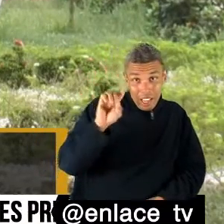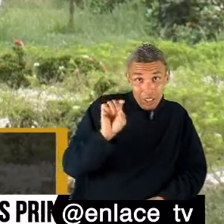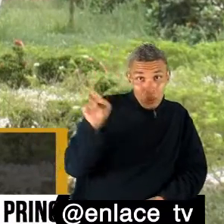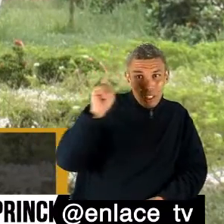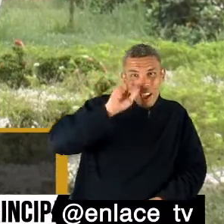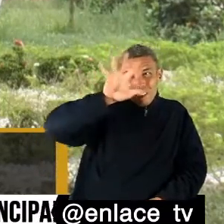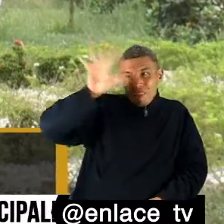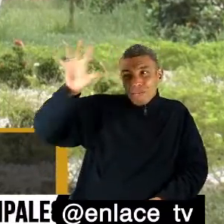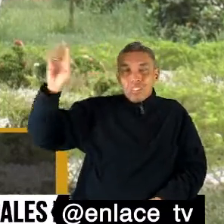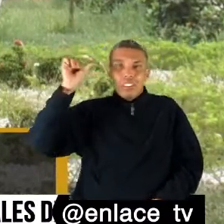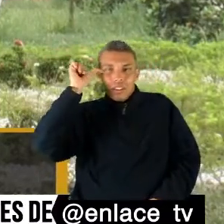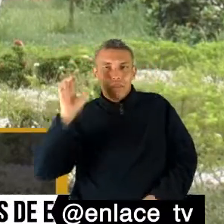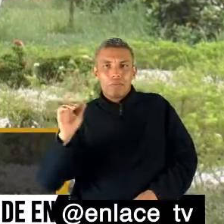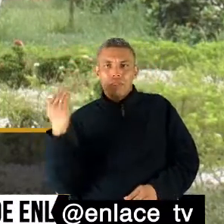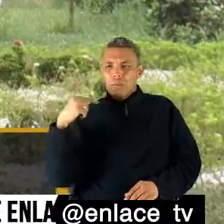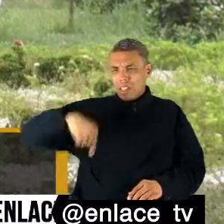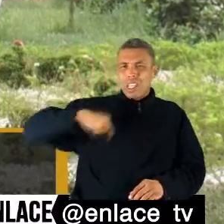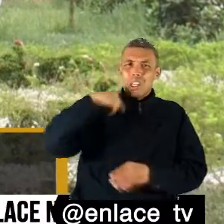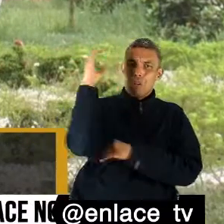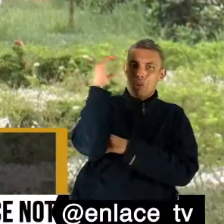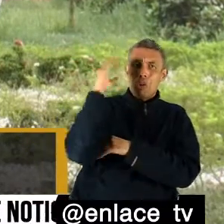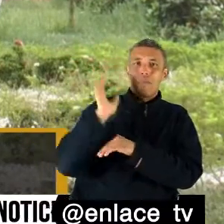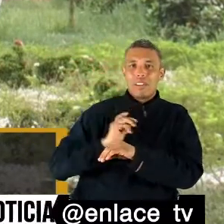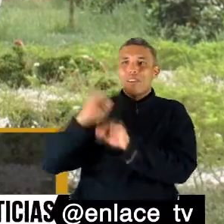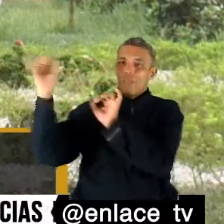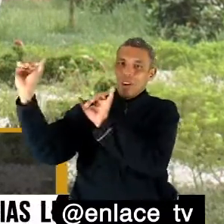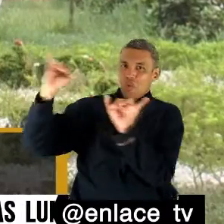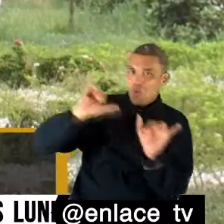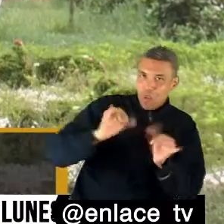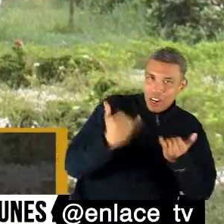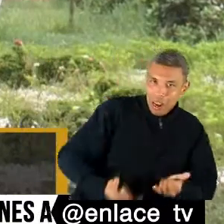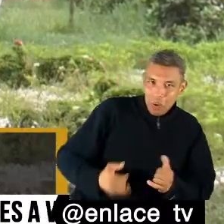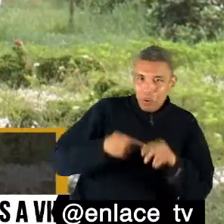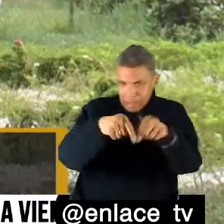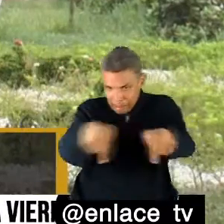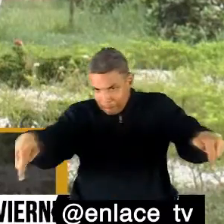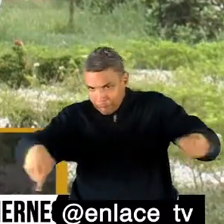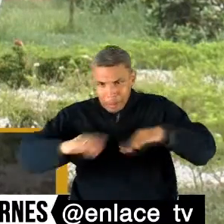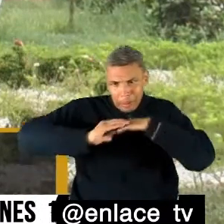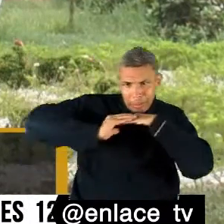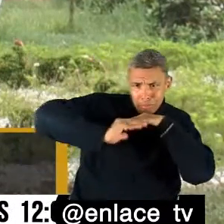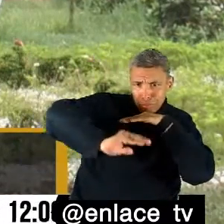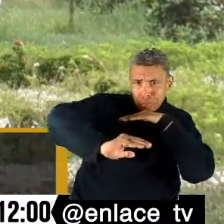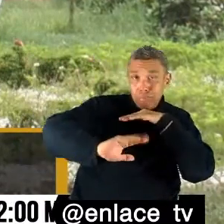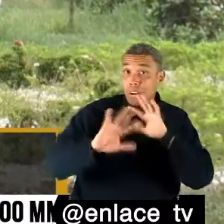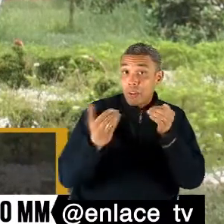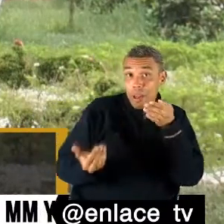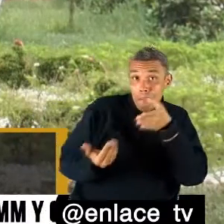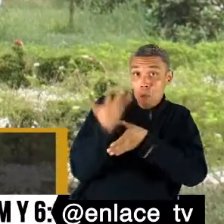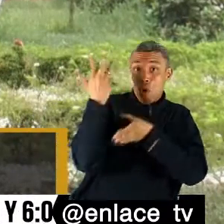los sistemas poliméricos que se utilizan para este propósito. Y aparte de eso, porque es una tendencia mundial que viene avanzando